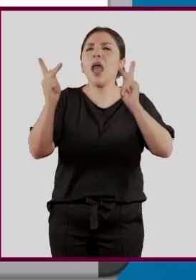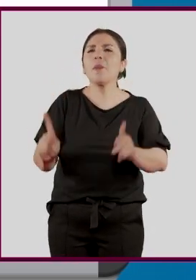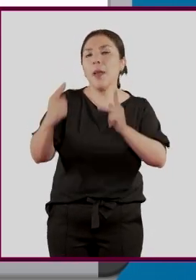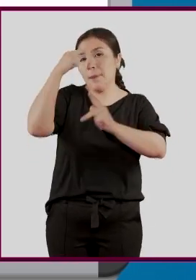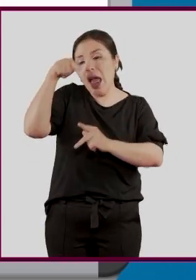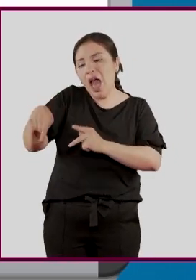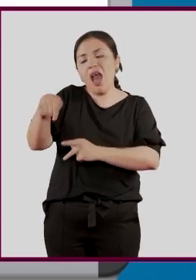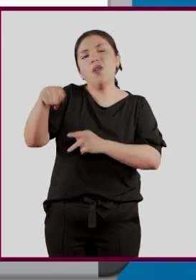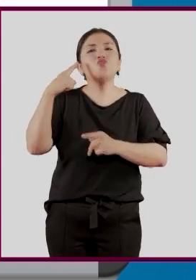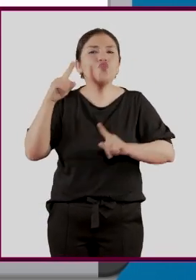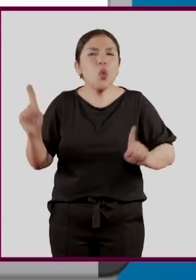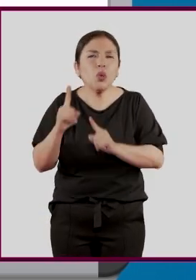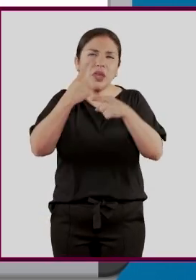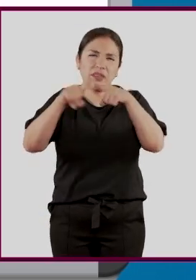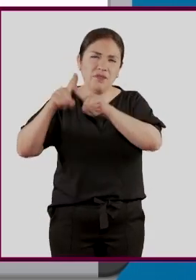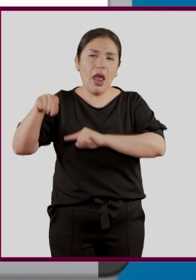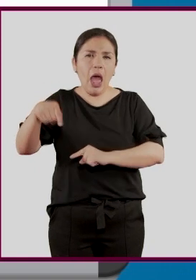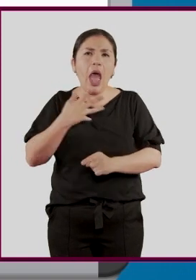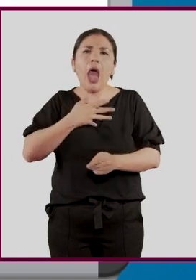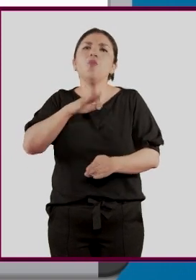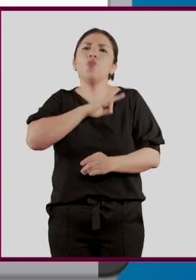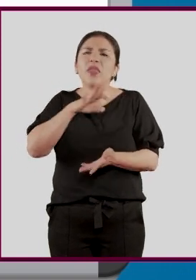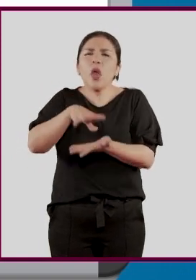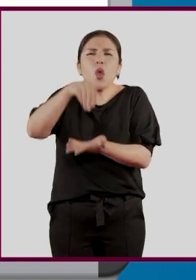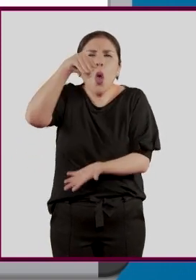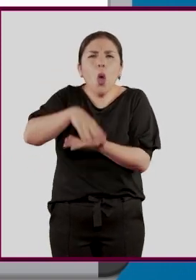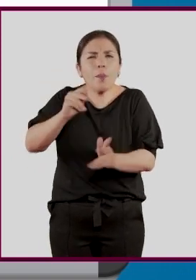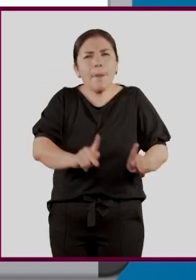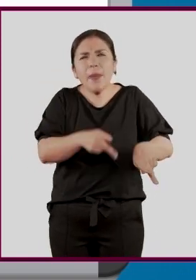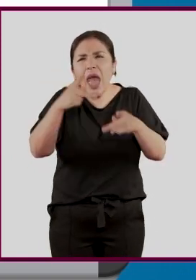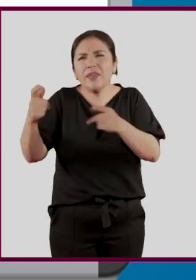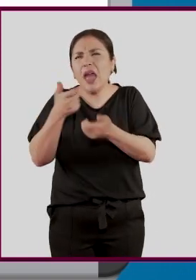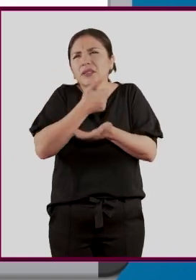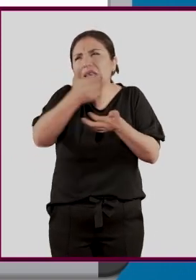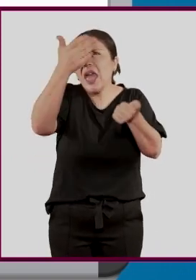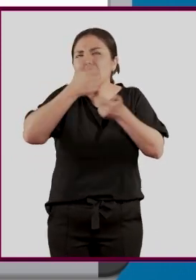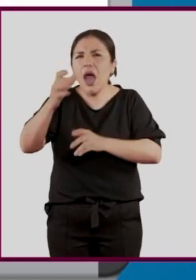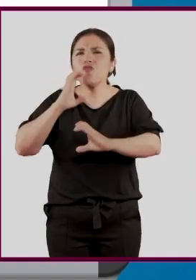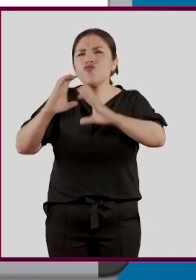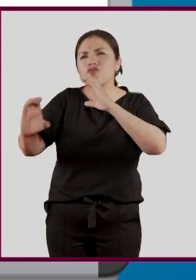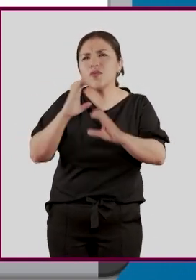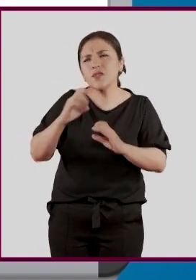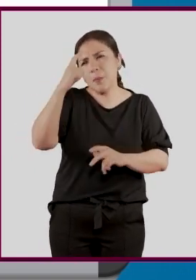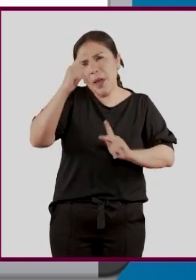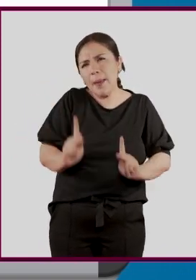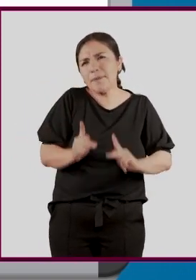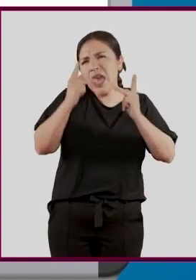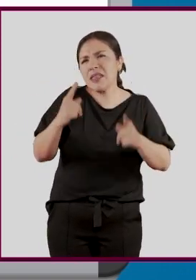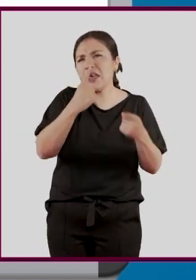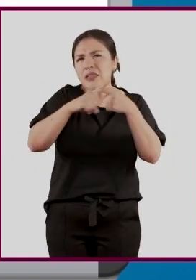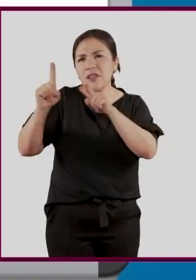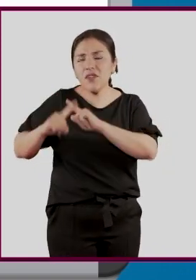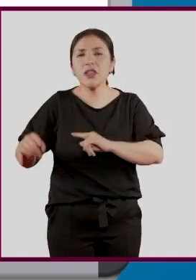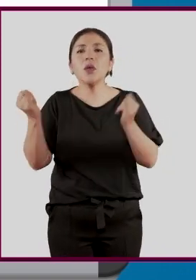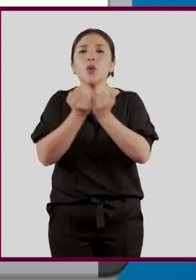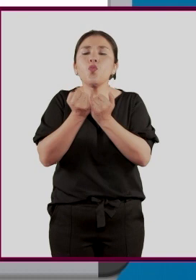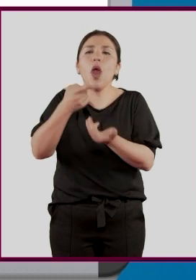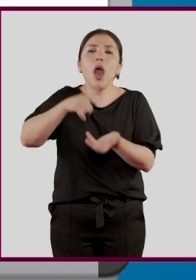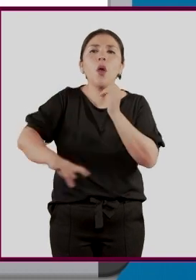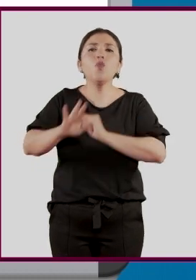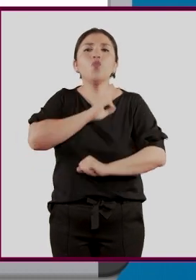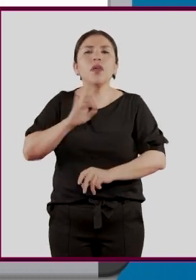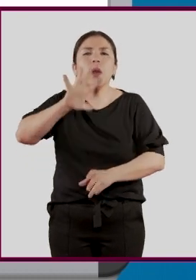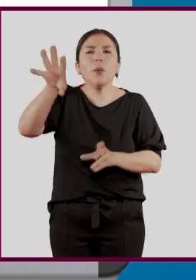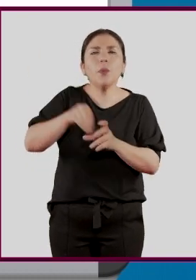explota comercialmente la obra. Incluyen el derecho de reproducción, distribución, comunicación, comercialización,